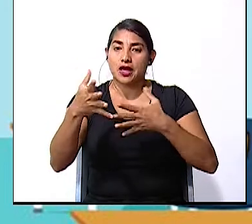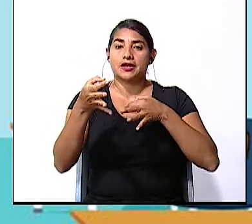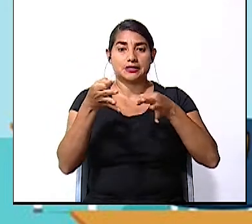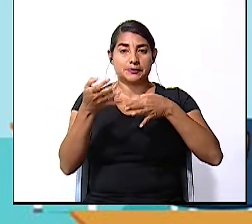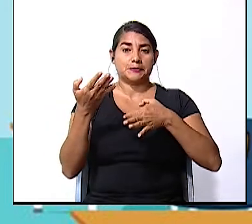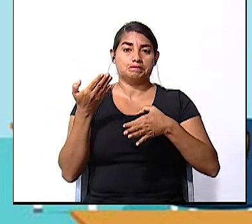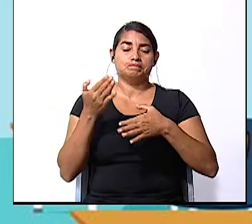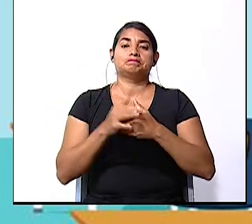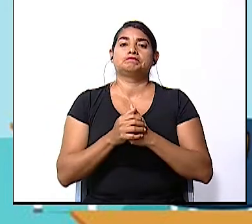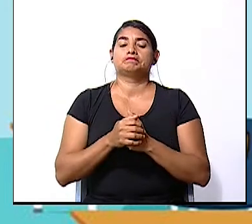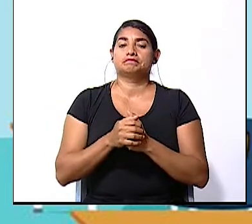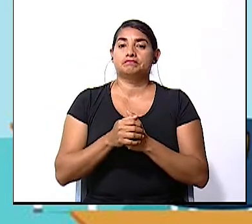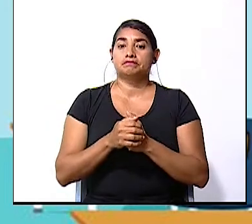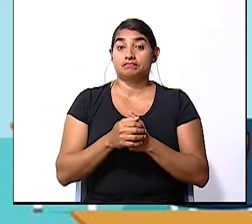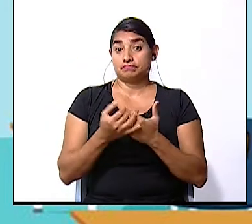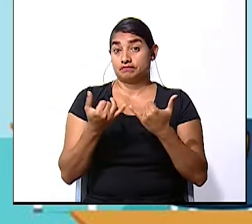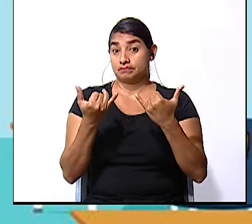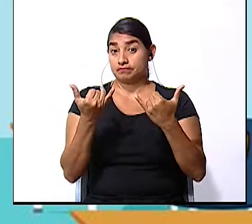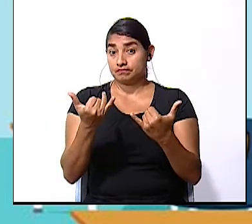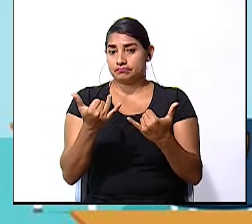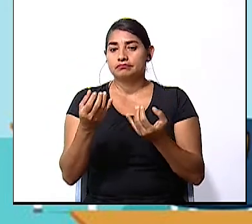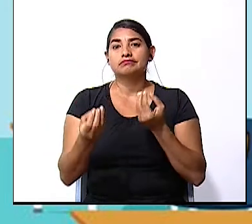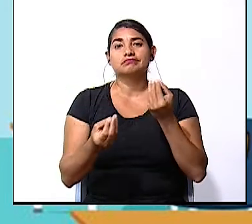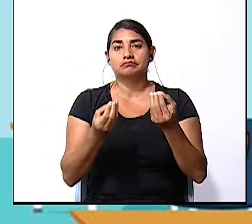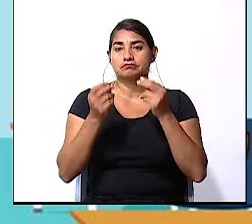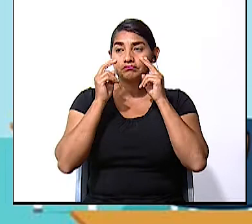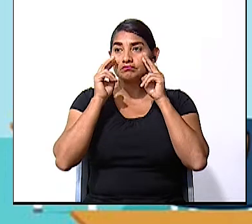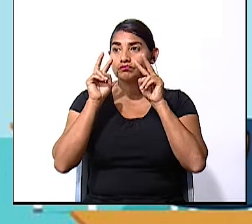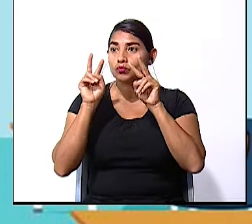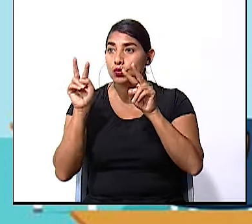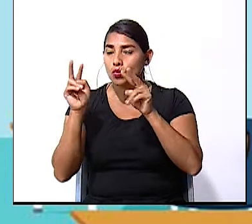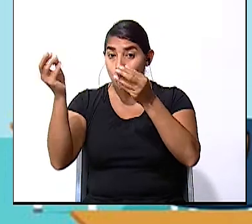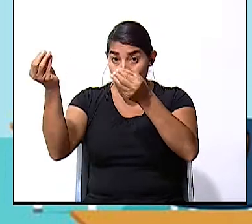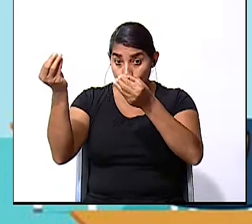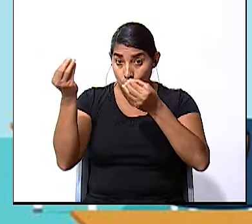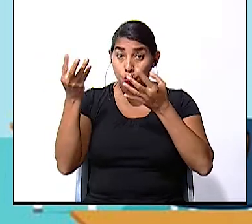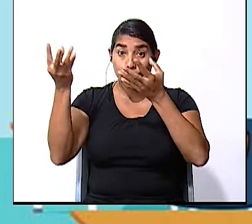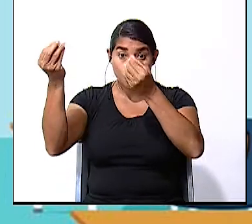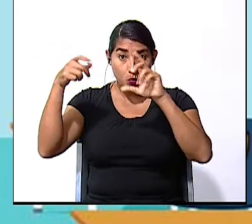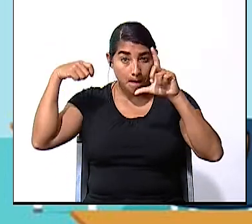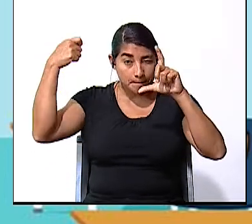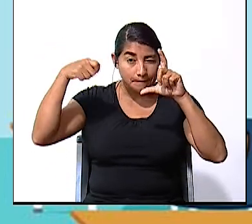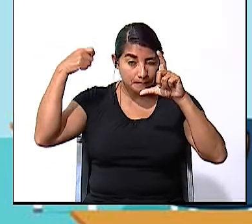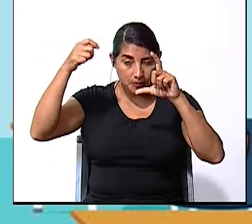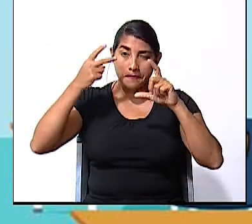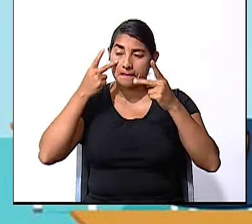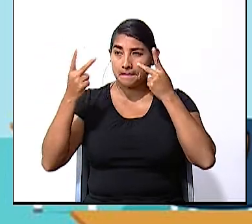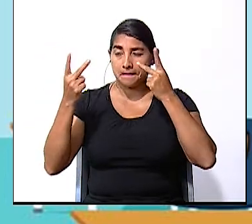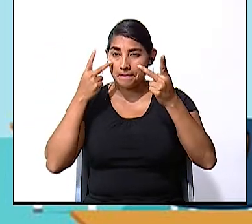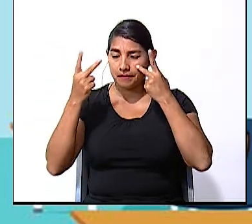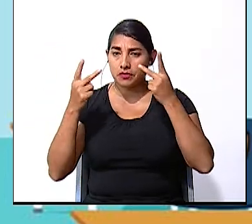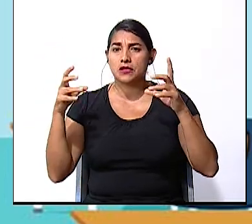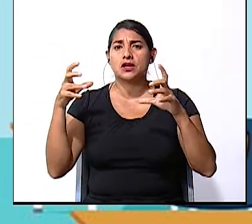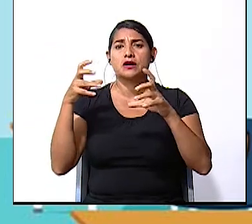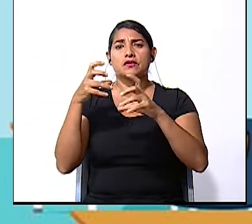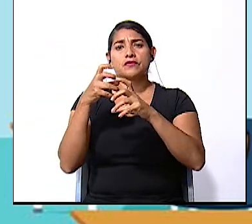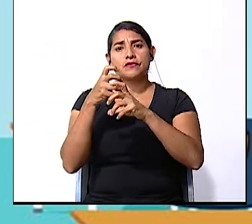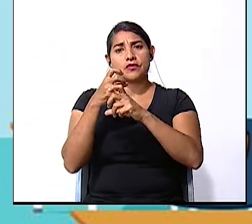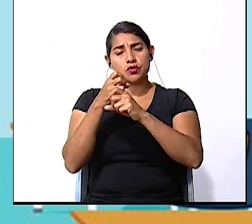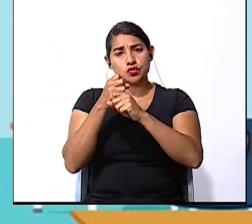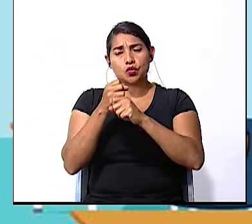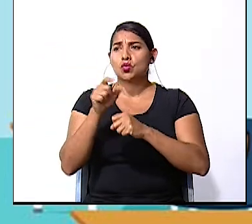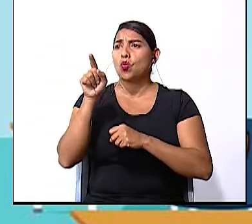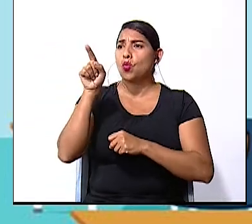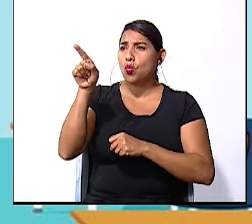dije. Ahorita lo que vamos a observar es una cápsula informativa. Resulta que